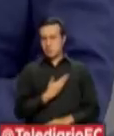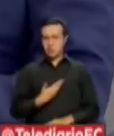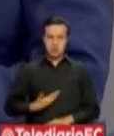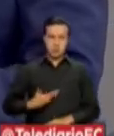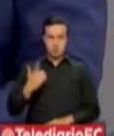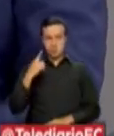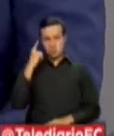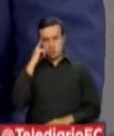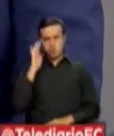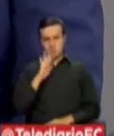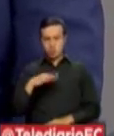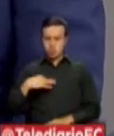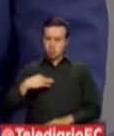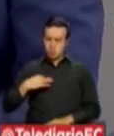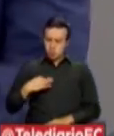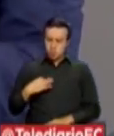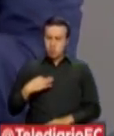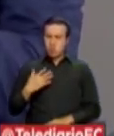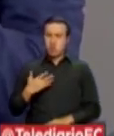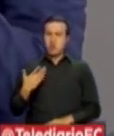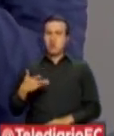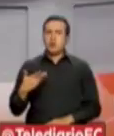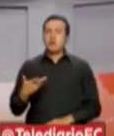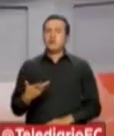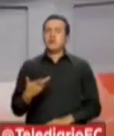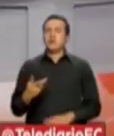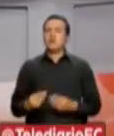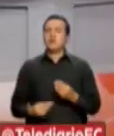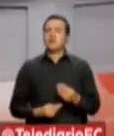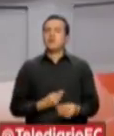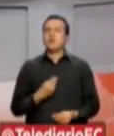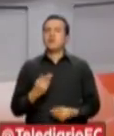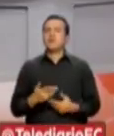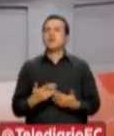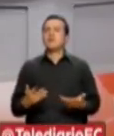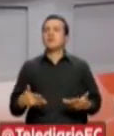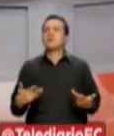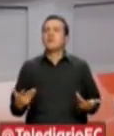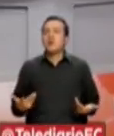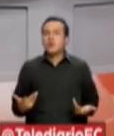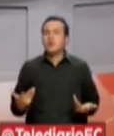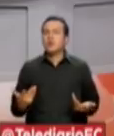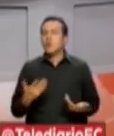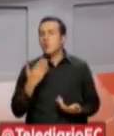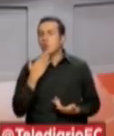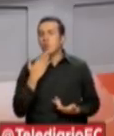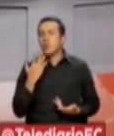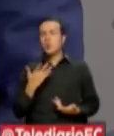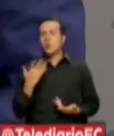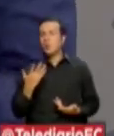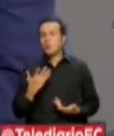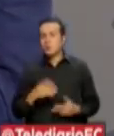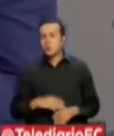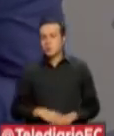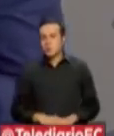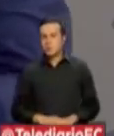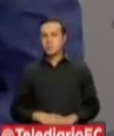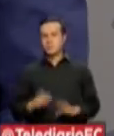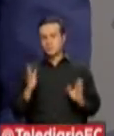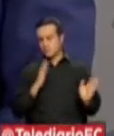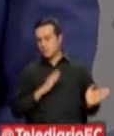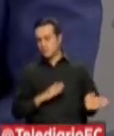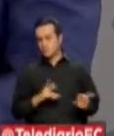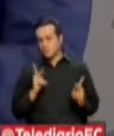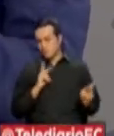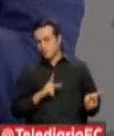tienen la voluntad de hacerlo pero dónde se debe cocinar dónde se debe diseñar este este plan